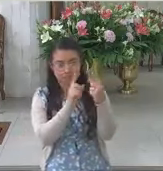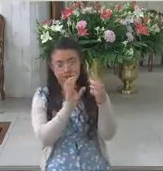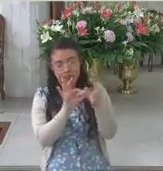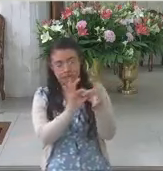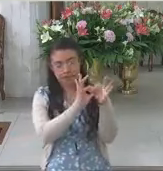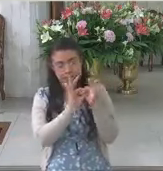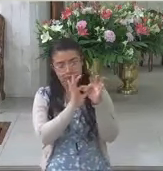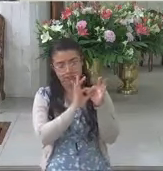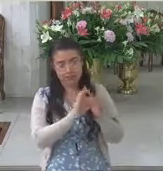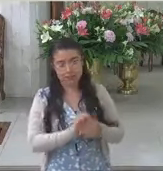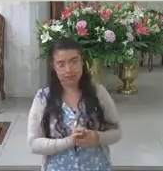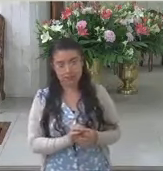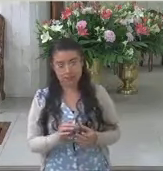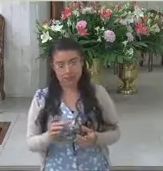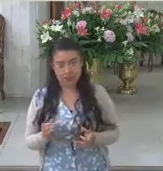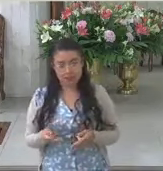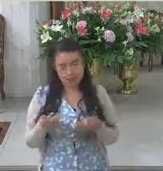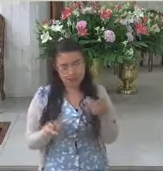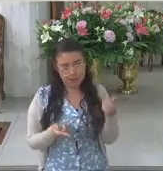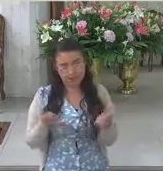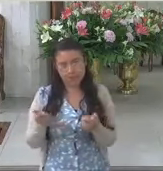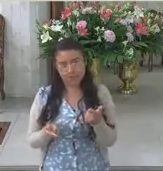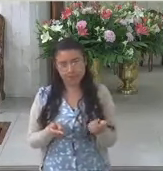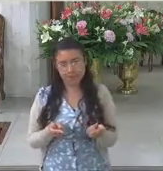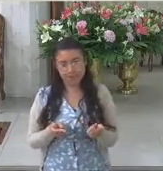veces vale la pena ser